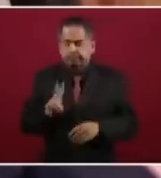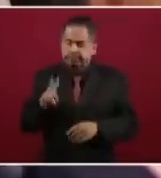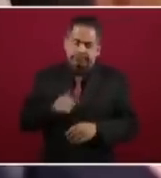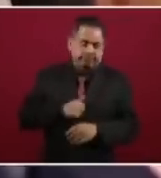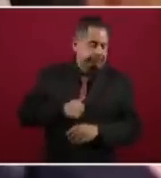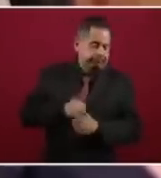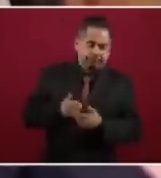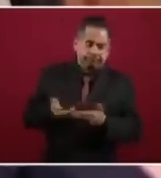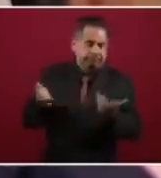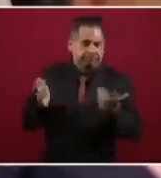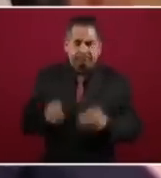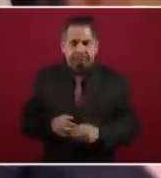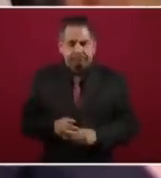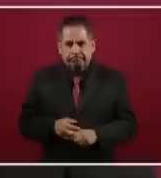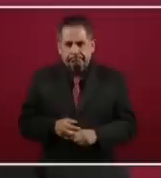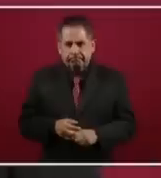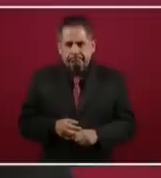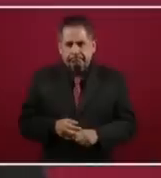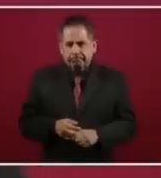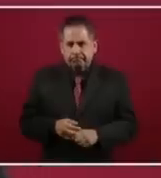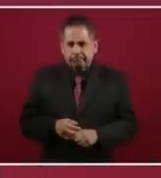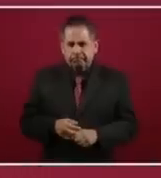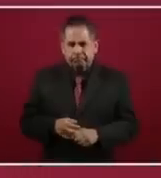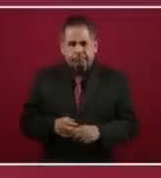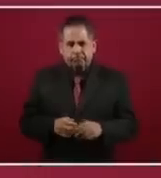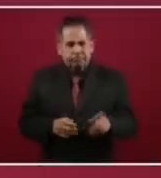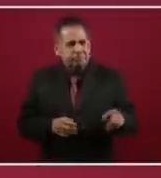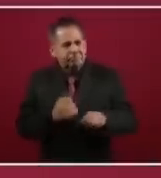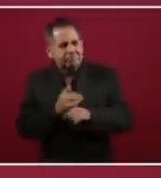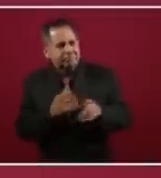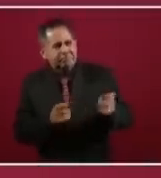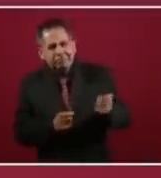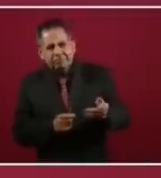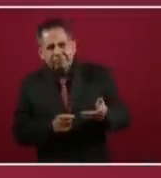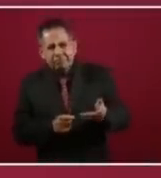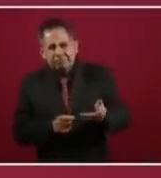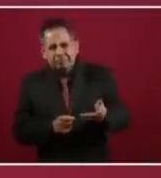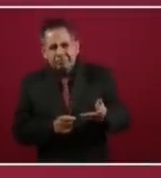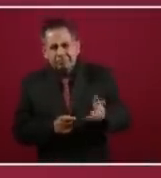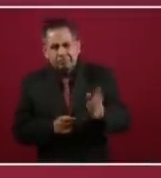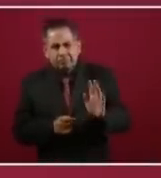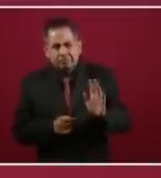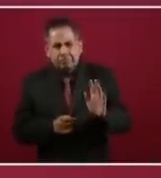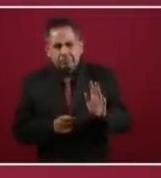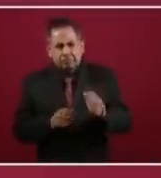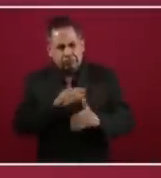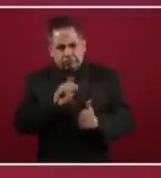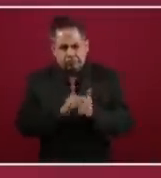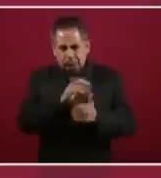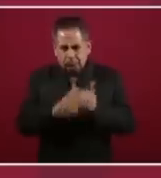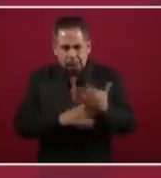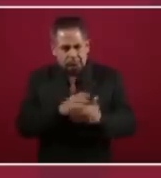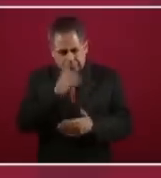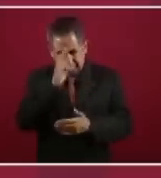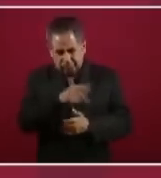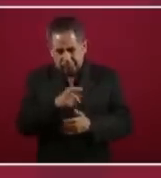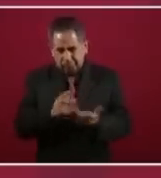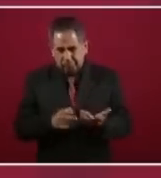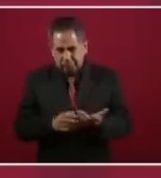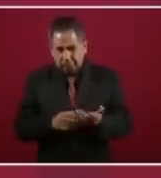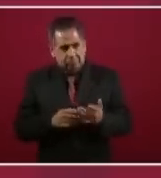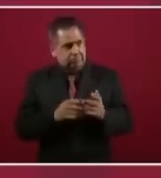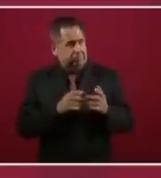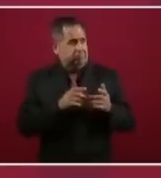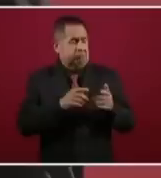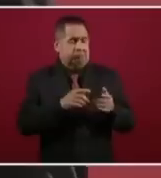que ya no intervino. No tienen información y también, o sea, con todo respeto, no porque es el